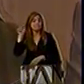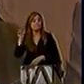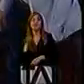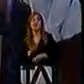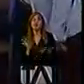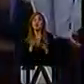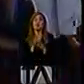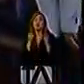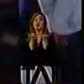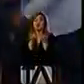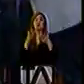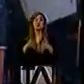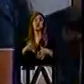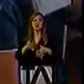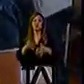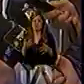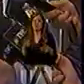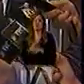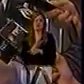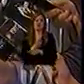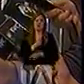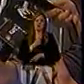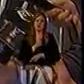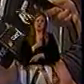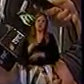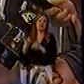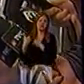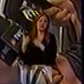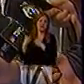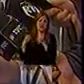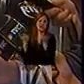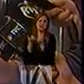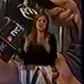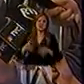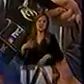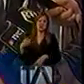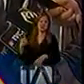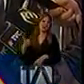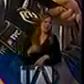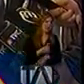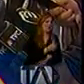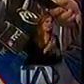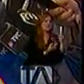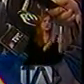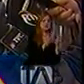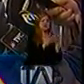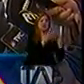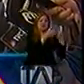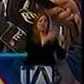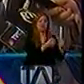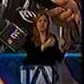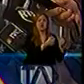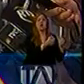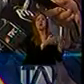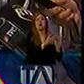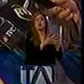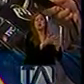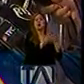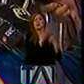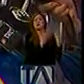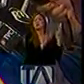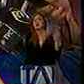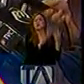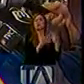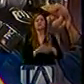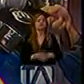de funciones tras su visita a Falcón. Lo que hizo la asambleísta Espín al visitar a la señora Falcón en la cárcel